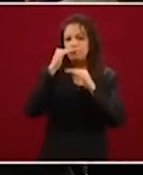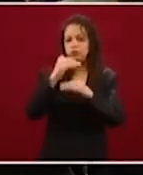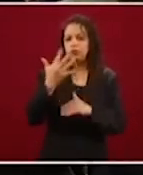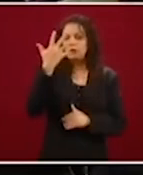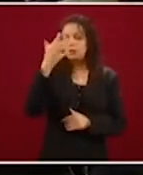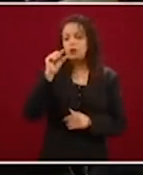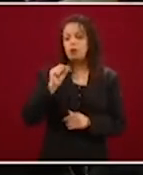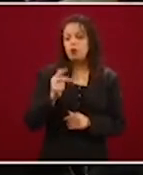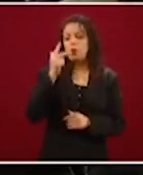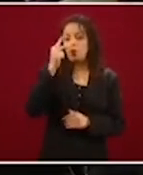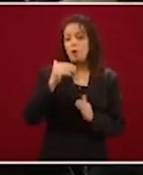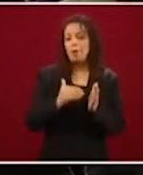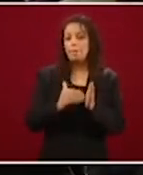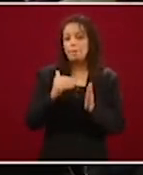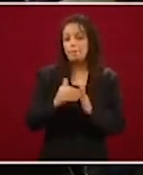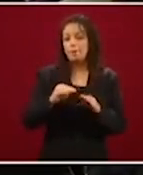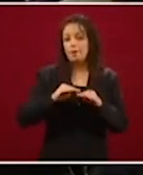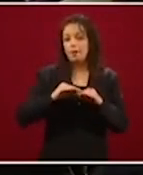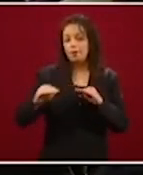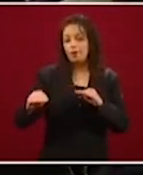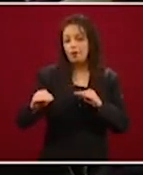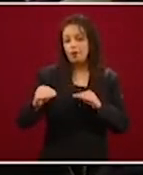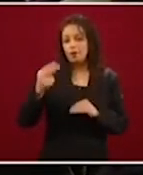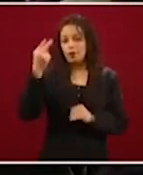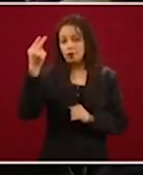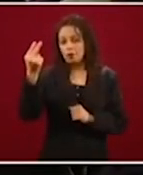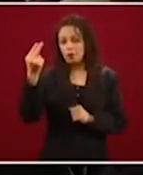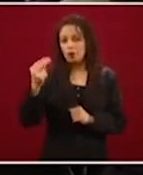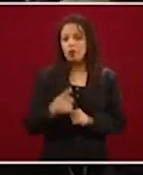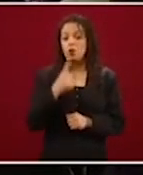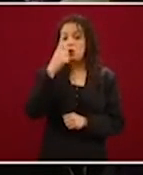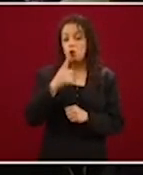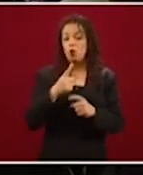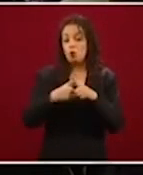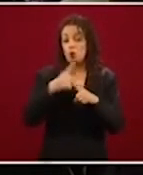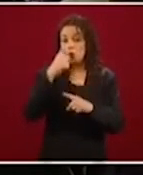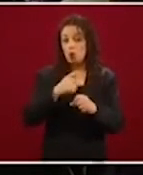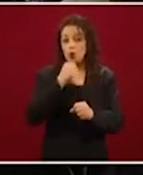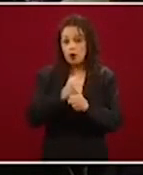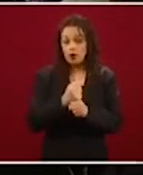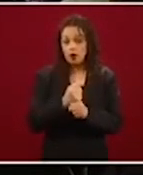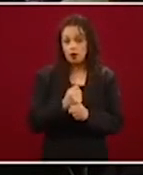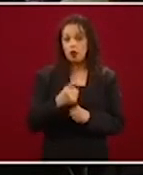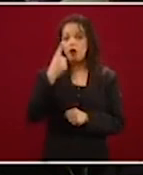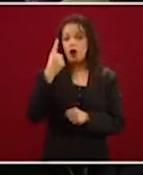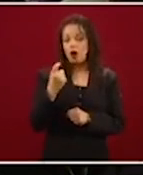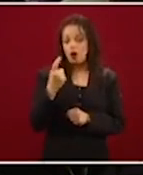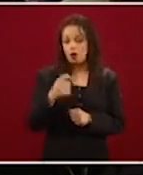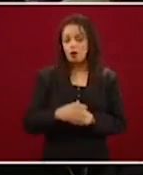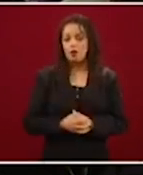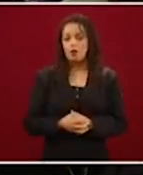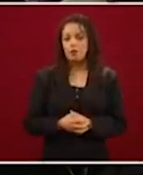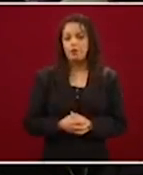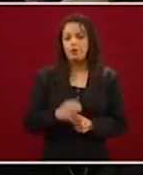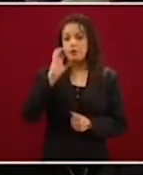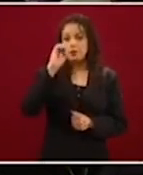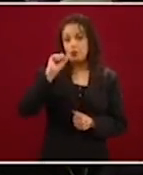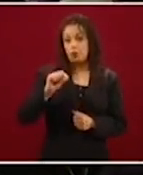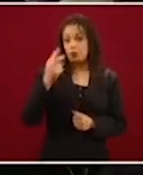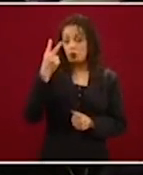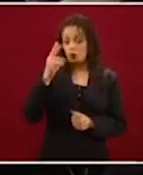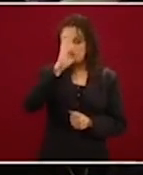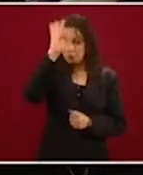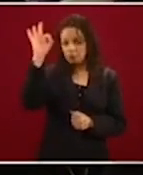de metros cúbicos anuales de agua que representan tan sólo el 0.2 por ciento del volumen total